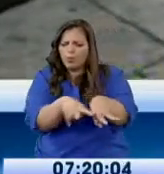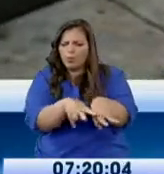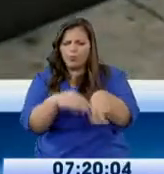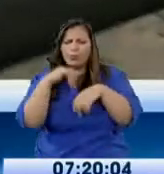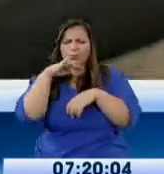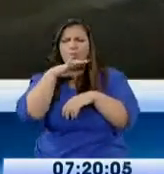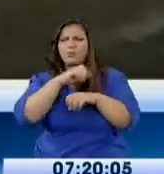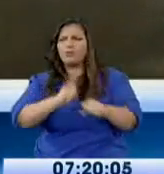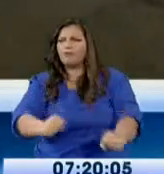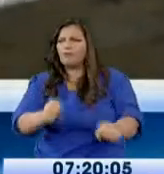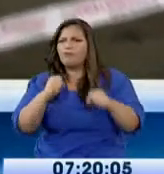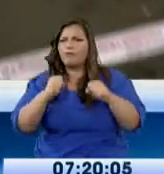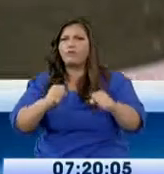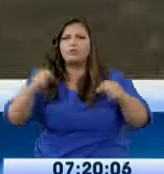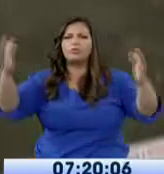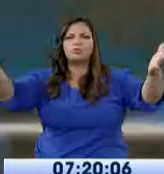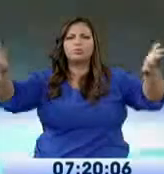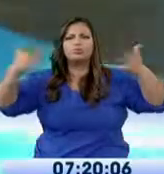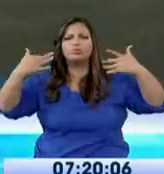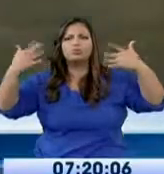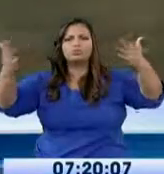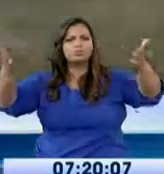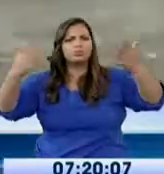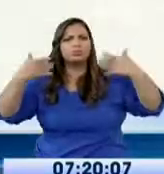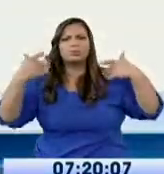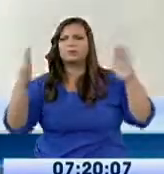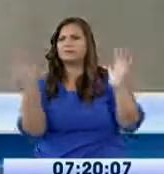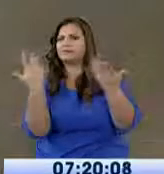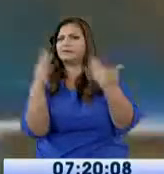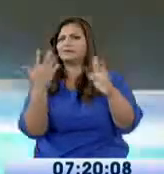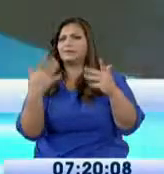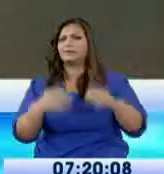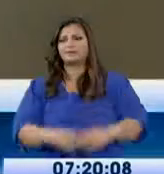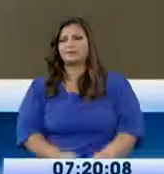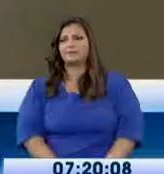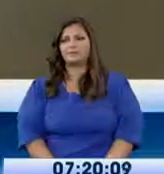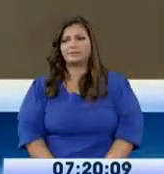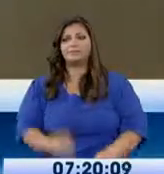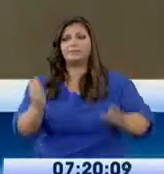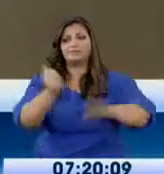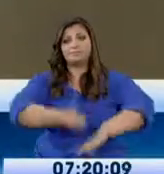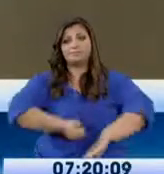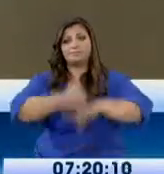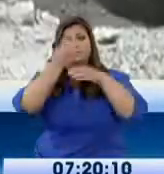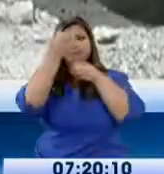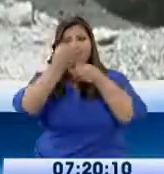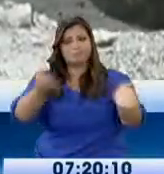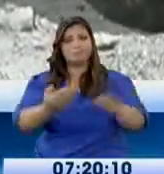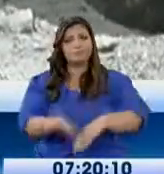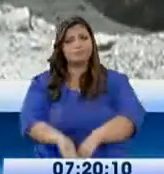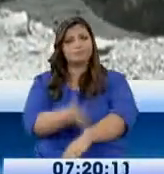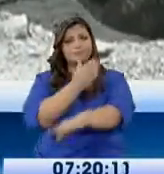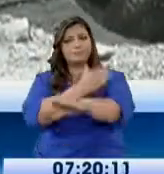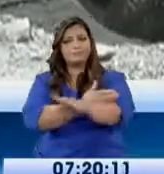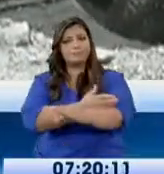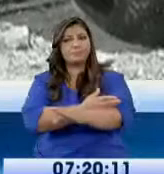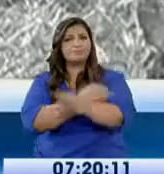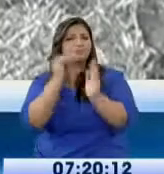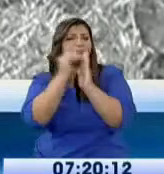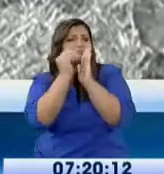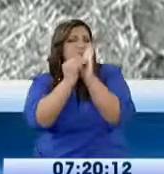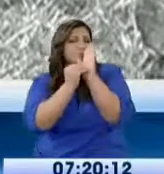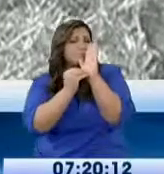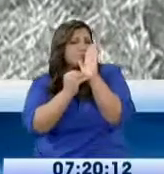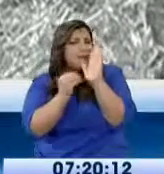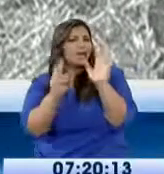no tiene separación de áreas, que también es otro requisito indispensable. Según las autoridades, no cumplía en lo absoluto con las normas mínimas